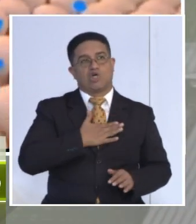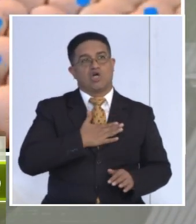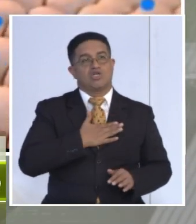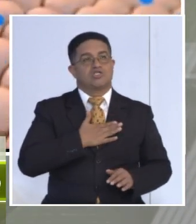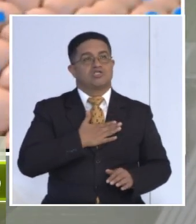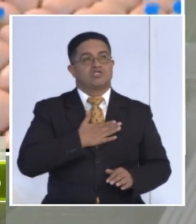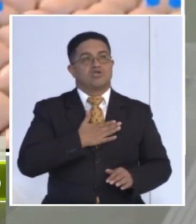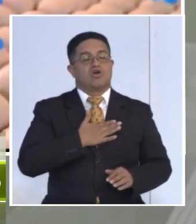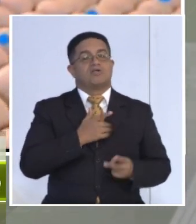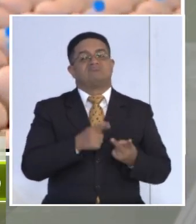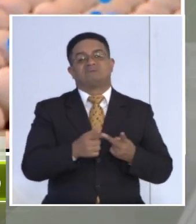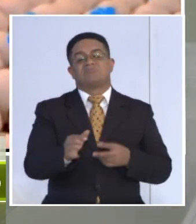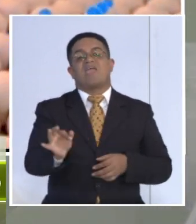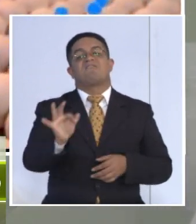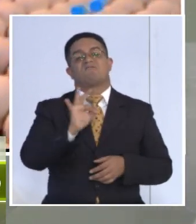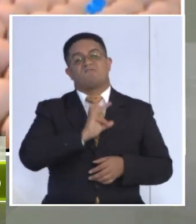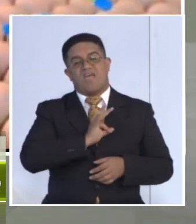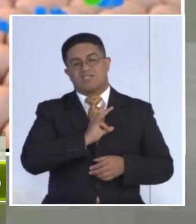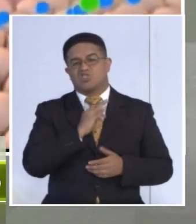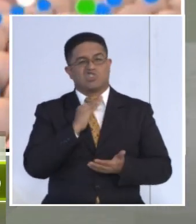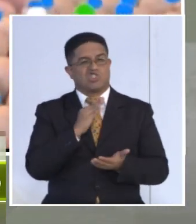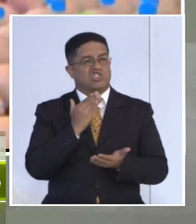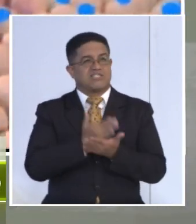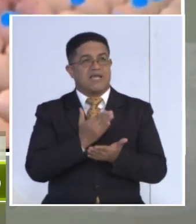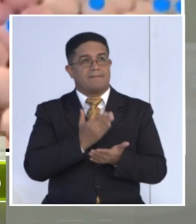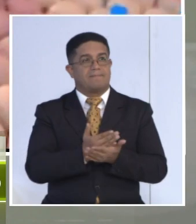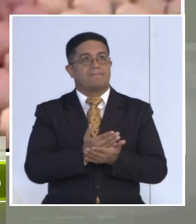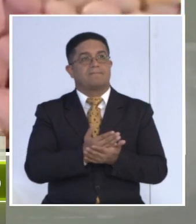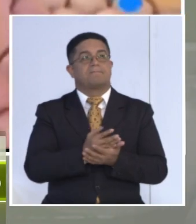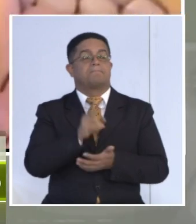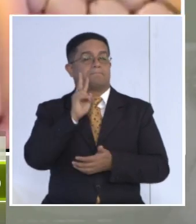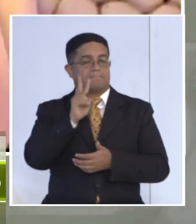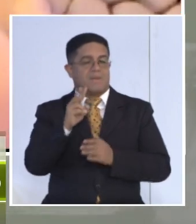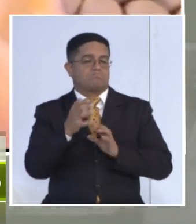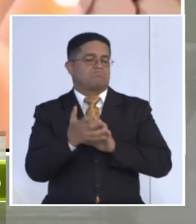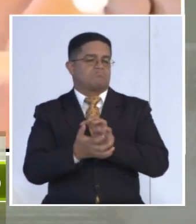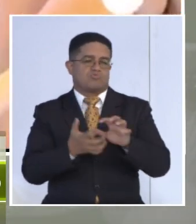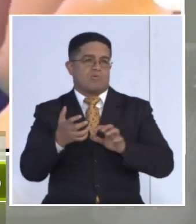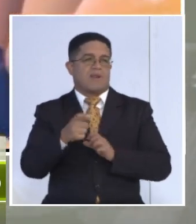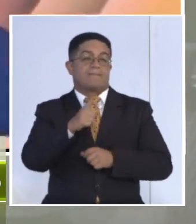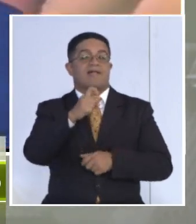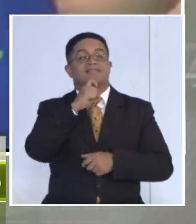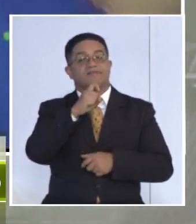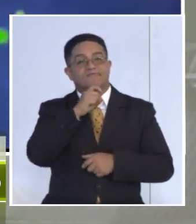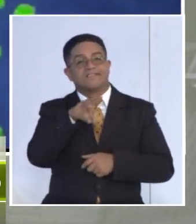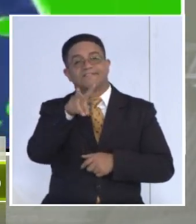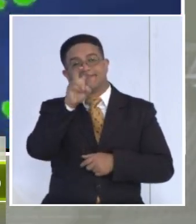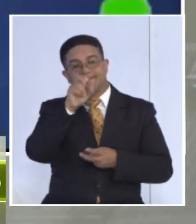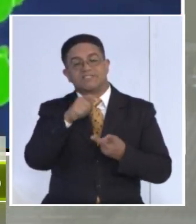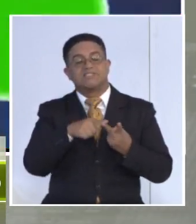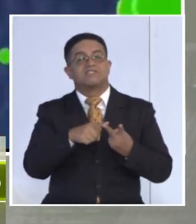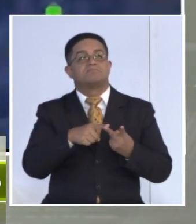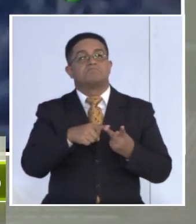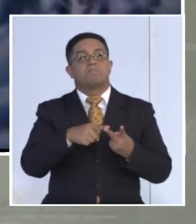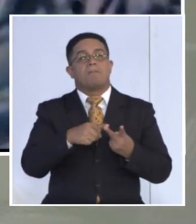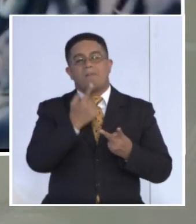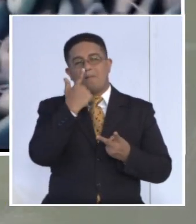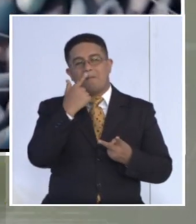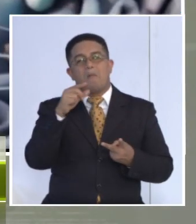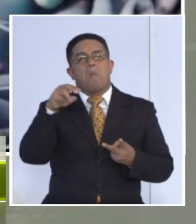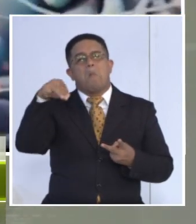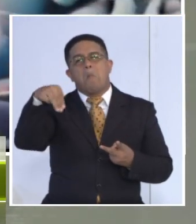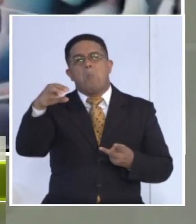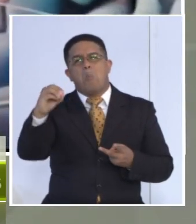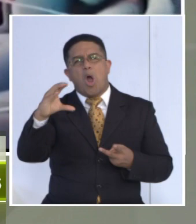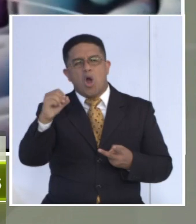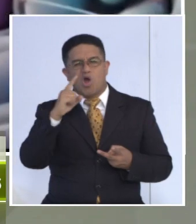en infecciones y cuadros de hospitalización, vamos a tener un niño que puede tener dificultad respiratoria, tos, sibilancias, moco, neumonías, y eso puede ser 2 meses,